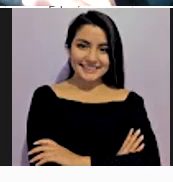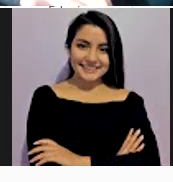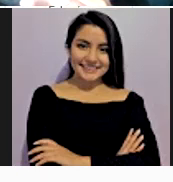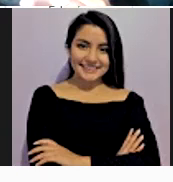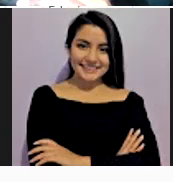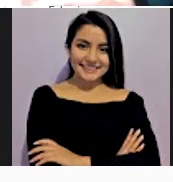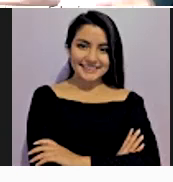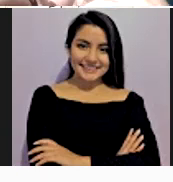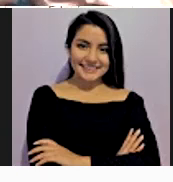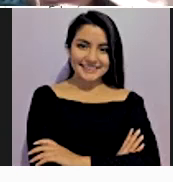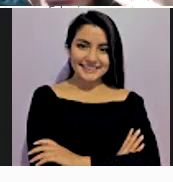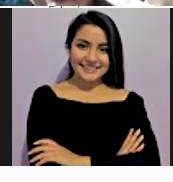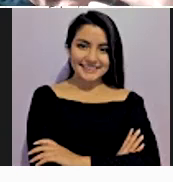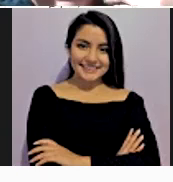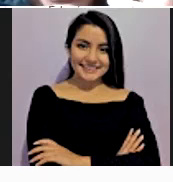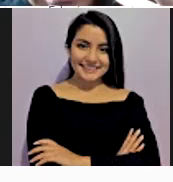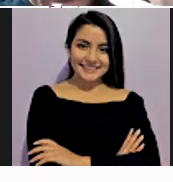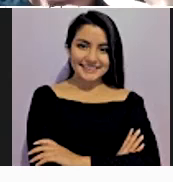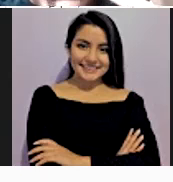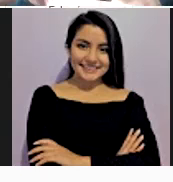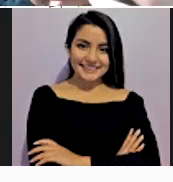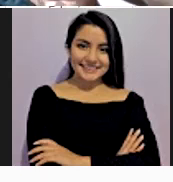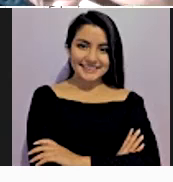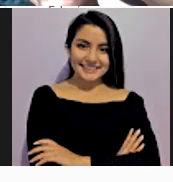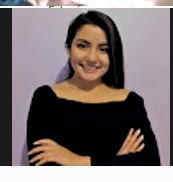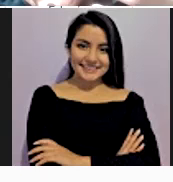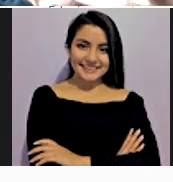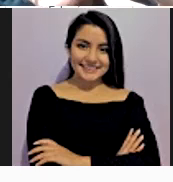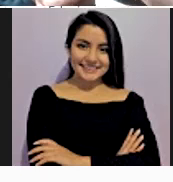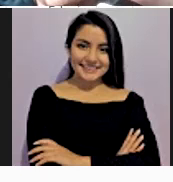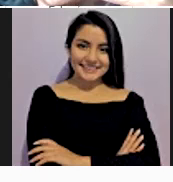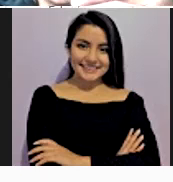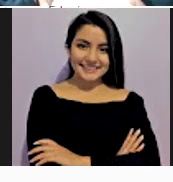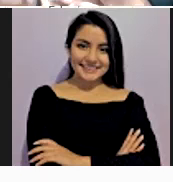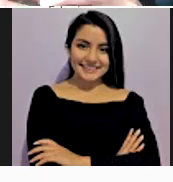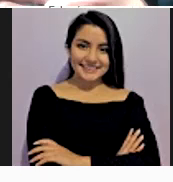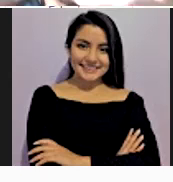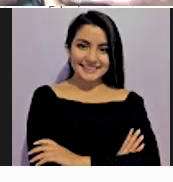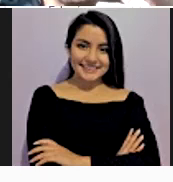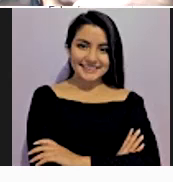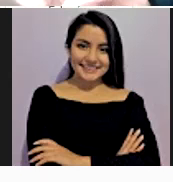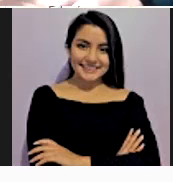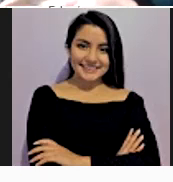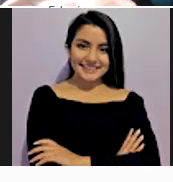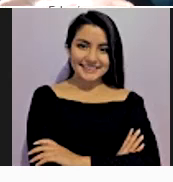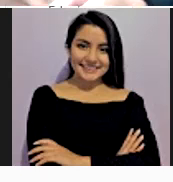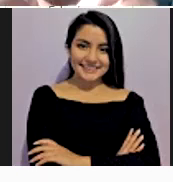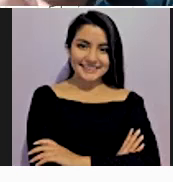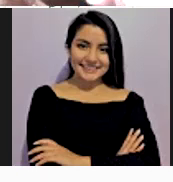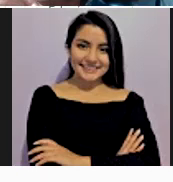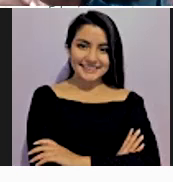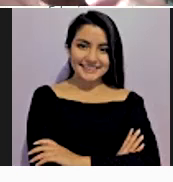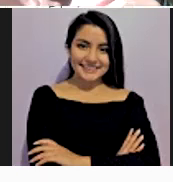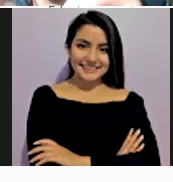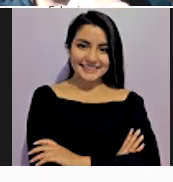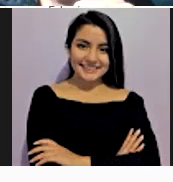¿Sí? O sea, a la GIS le damos los datos y la GIS hace lo que usted dice. A la GIS no le hace, no le da, eso no es el problema. Y dentro de